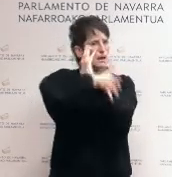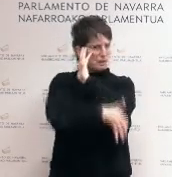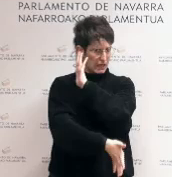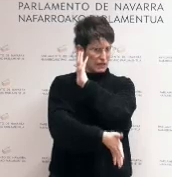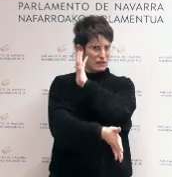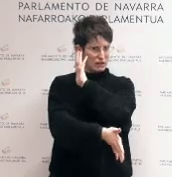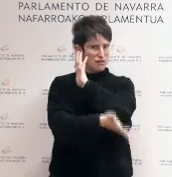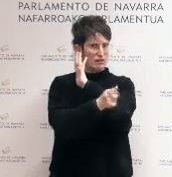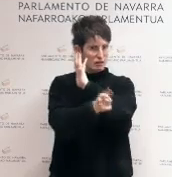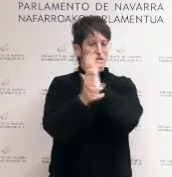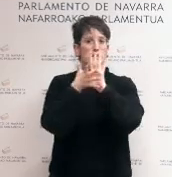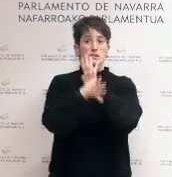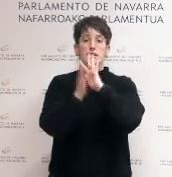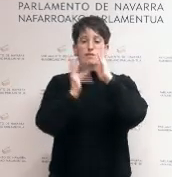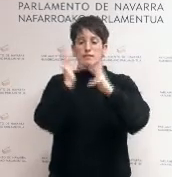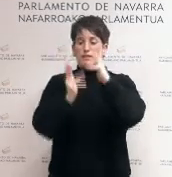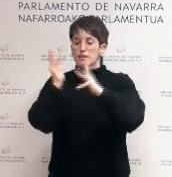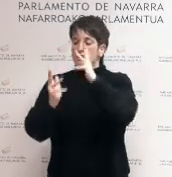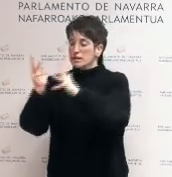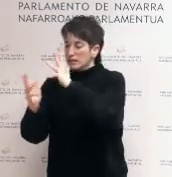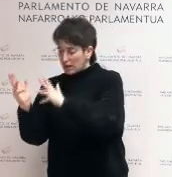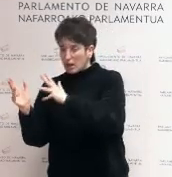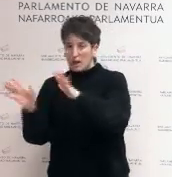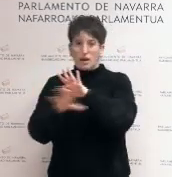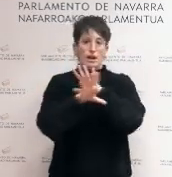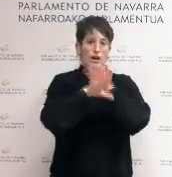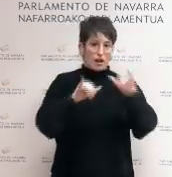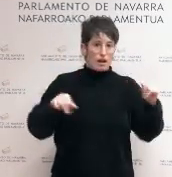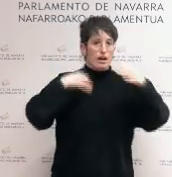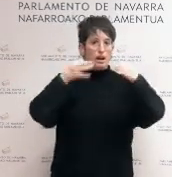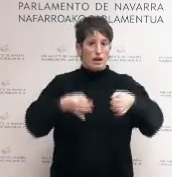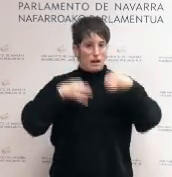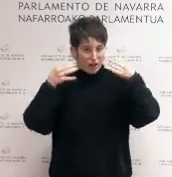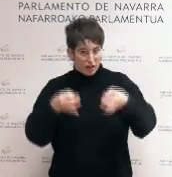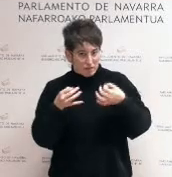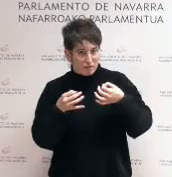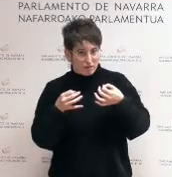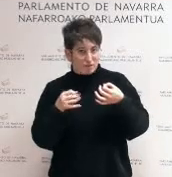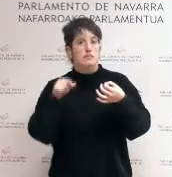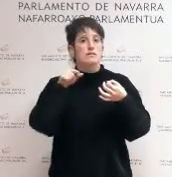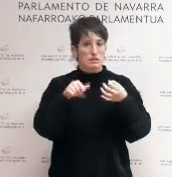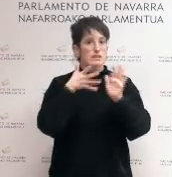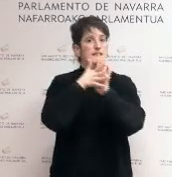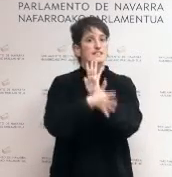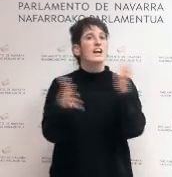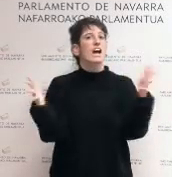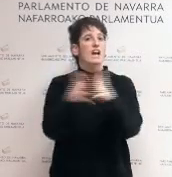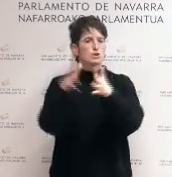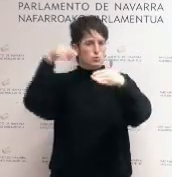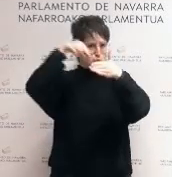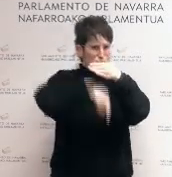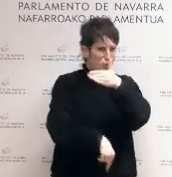correspondientes cálculos, al incorporarse de manera permanente al ordenamiento fiscal, se convierte en una medida estructural y